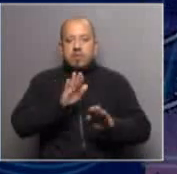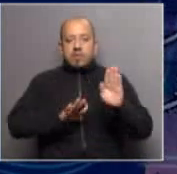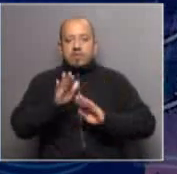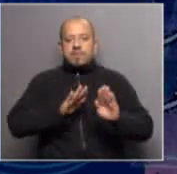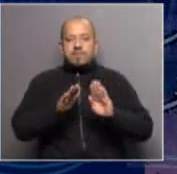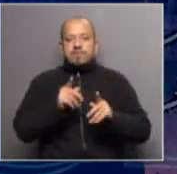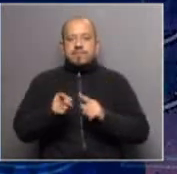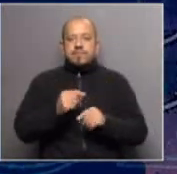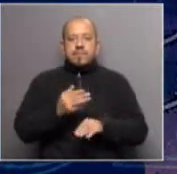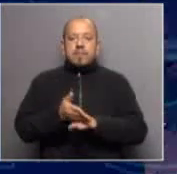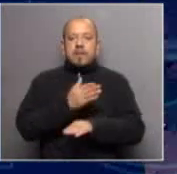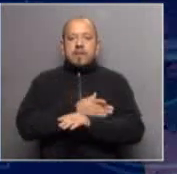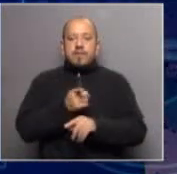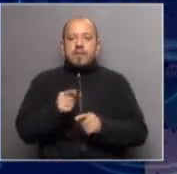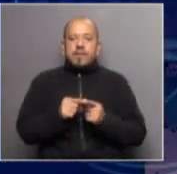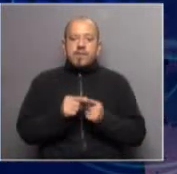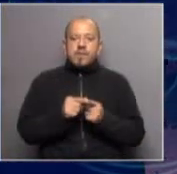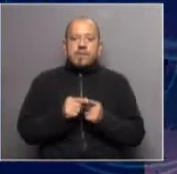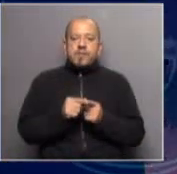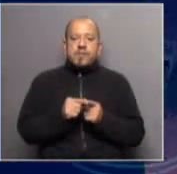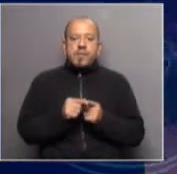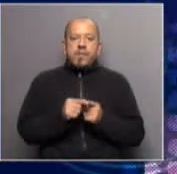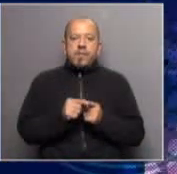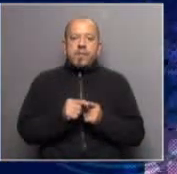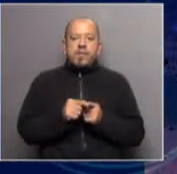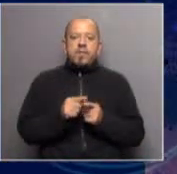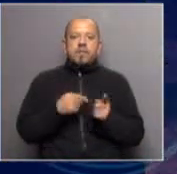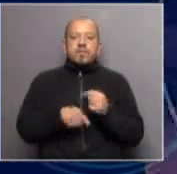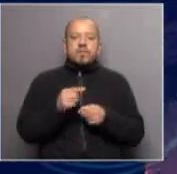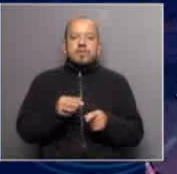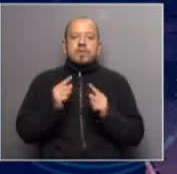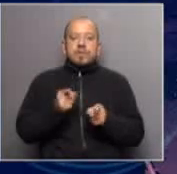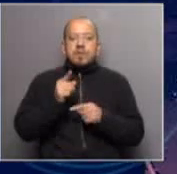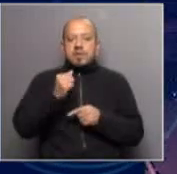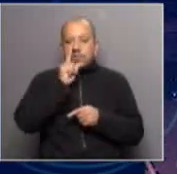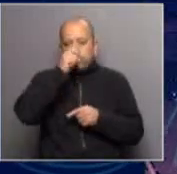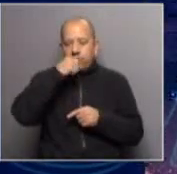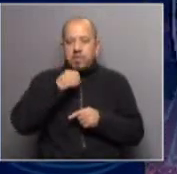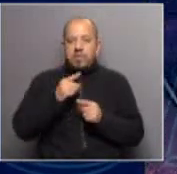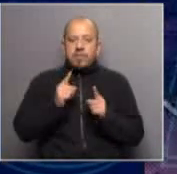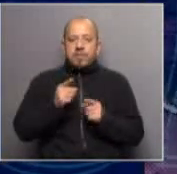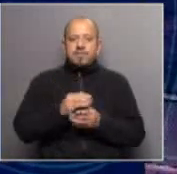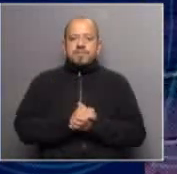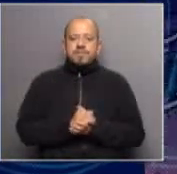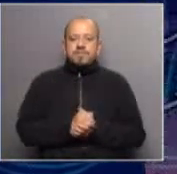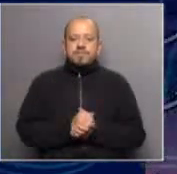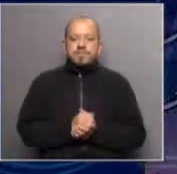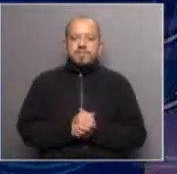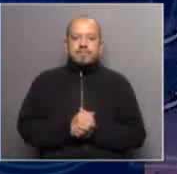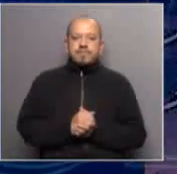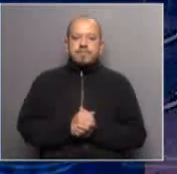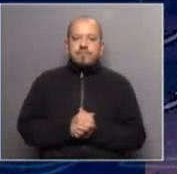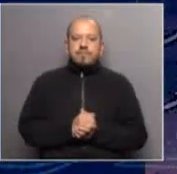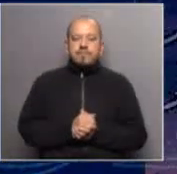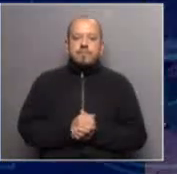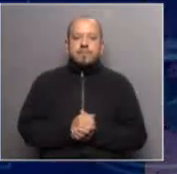como era la plaza antes. Que ahora no se parece en nada. Así que bueno, también guardamos ese Montevideo. Claro, sí, que se ve ahí en